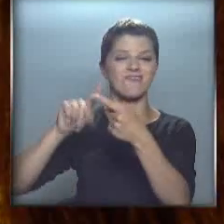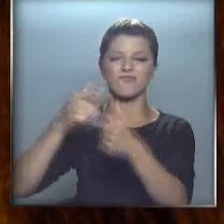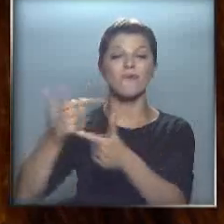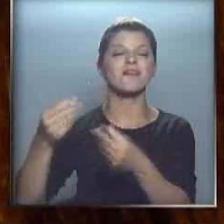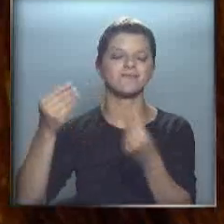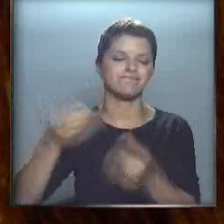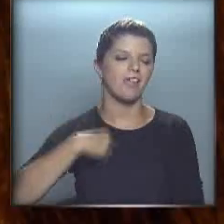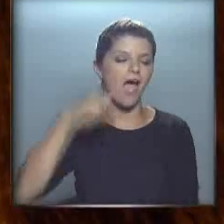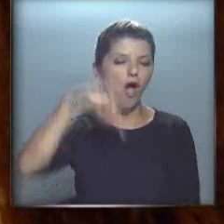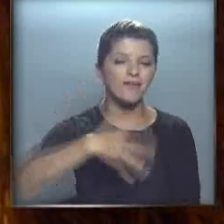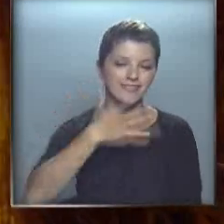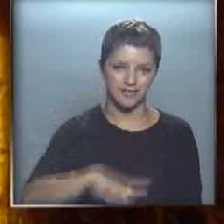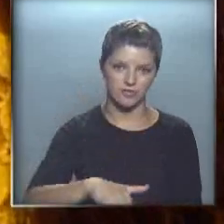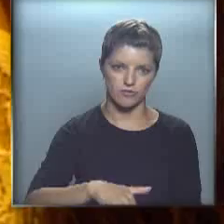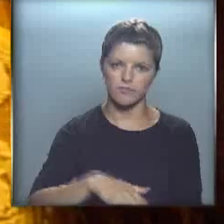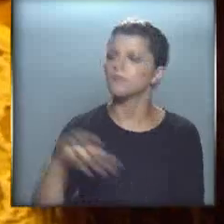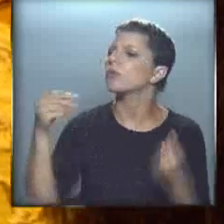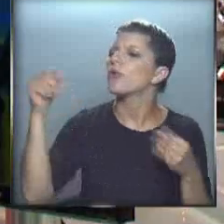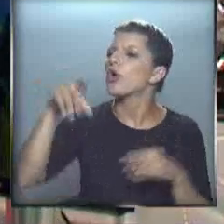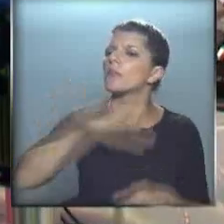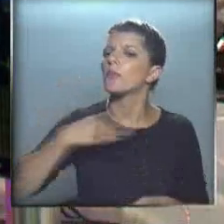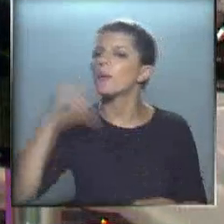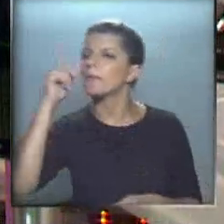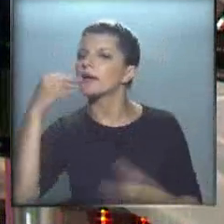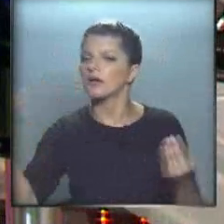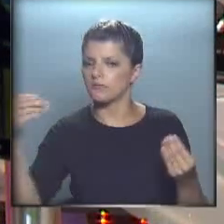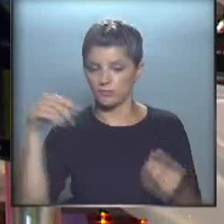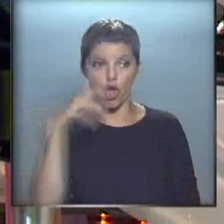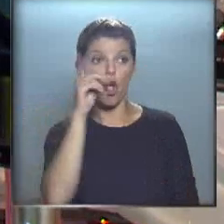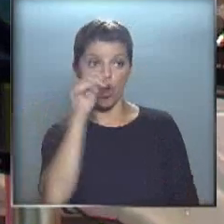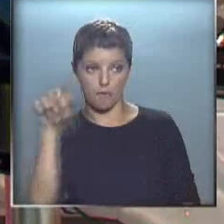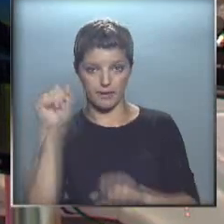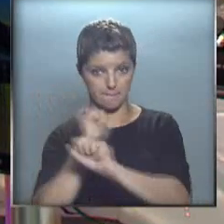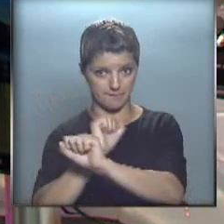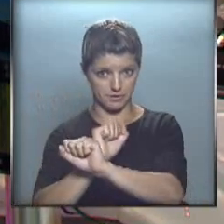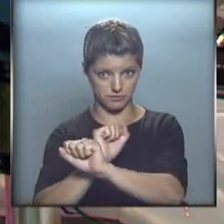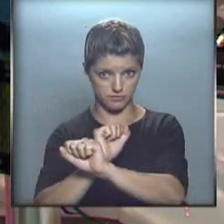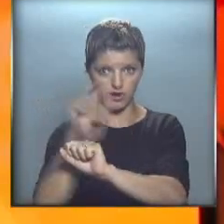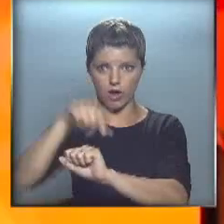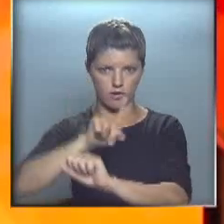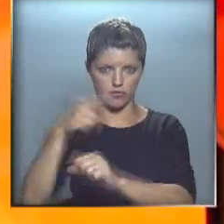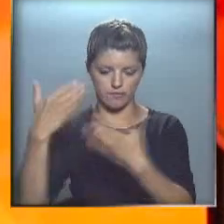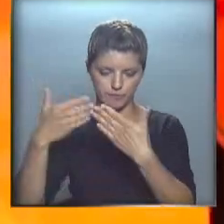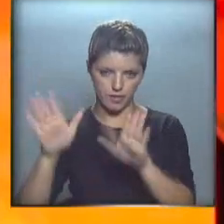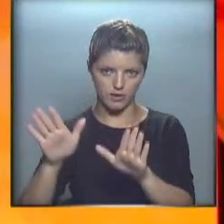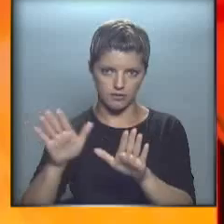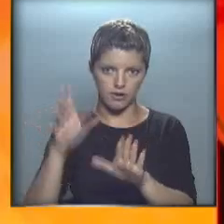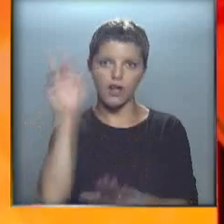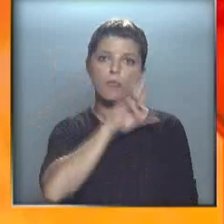digo. ¿Y qué pasó con ellos? Este hombre estaba en la cárcel. Ajá. Sí. Ella no, fue absuelta, una